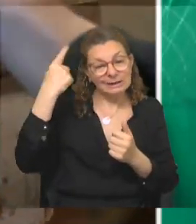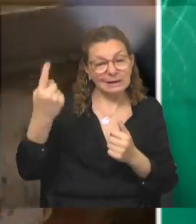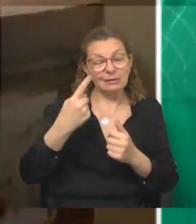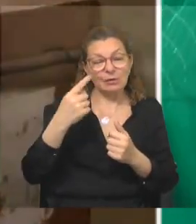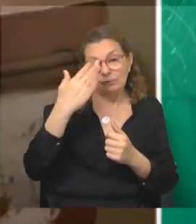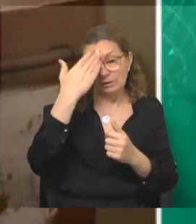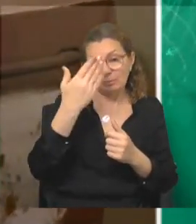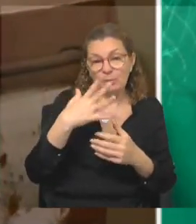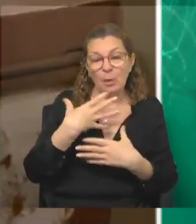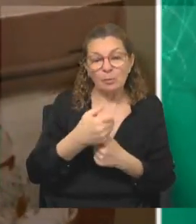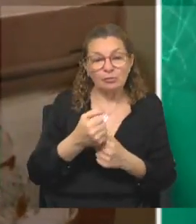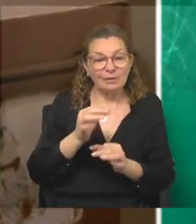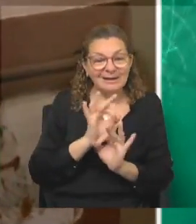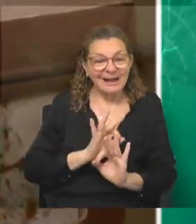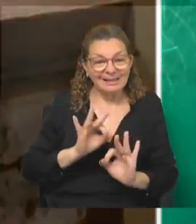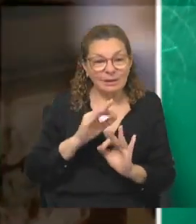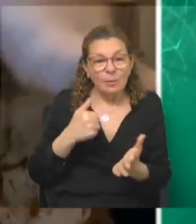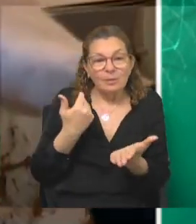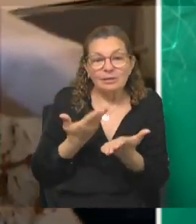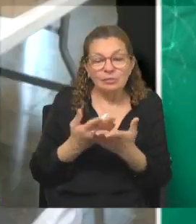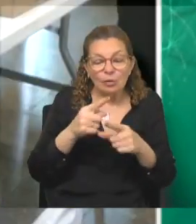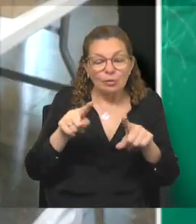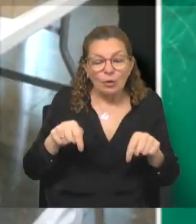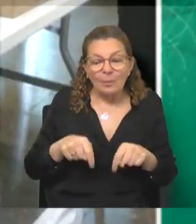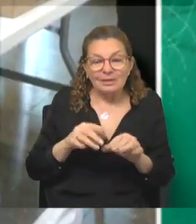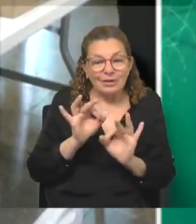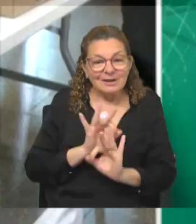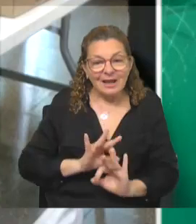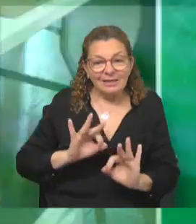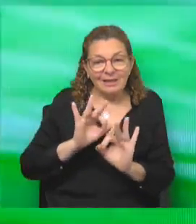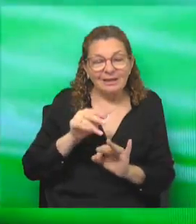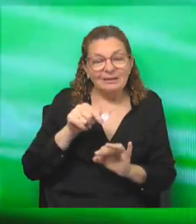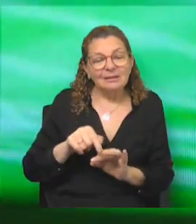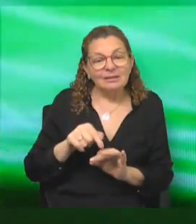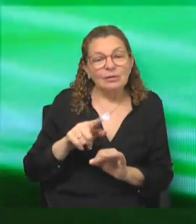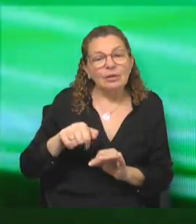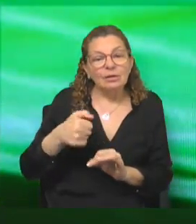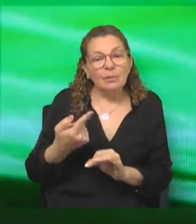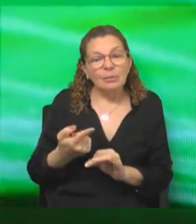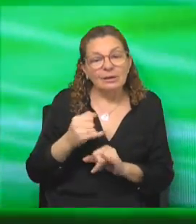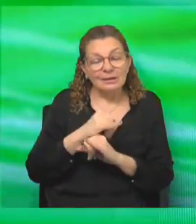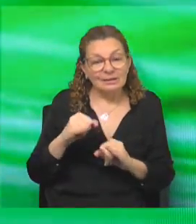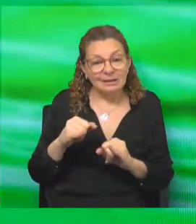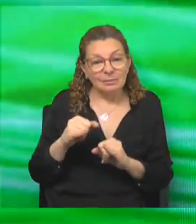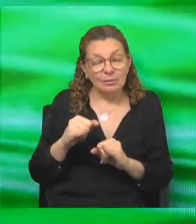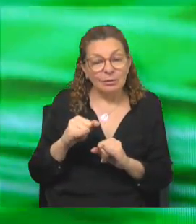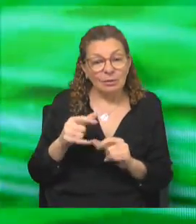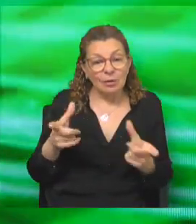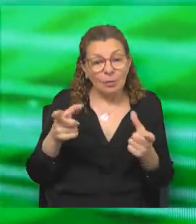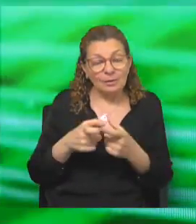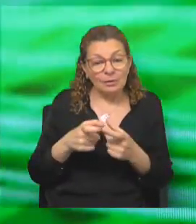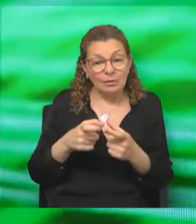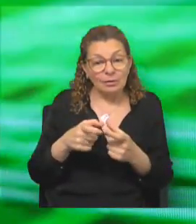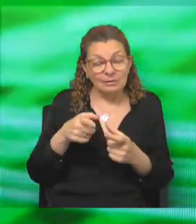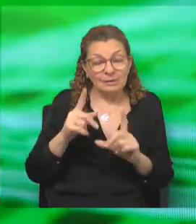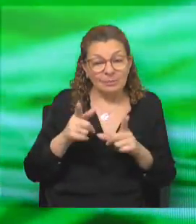frente amplio no aportó nada no no presentó un documento alternativo y Y eso que después que terminó de funcionar la comisión el